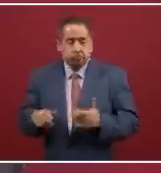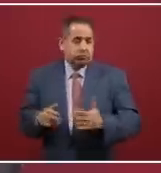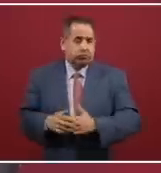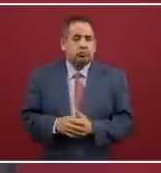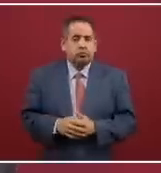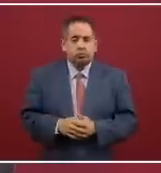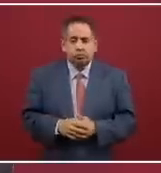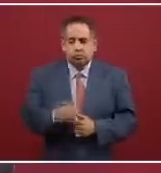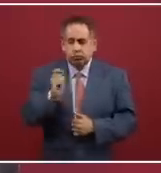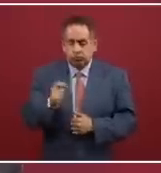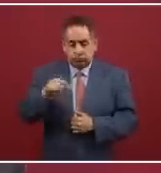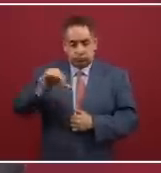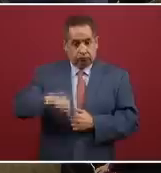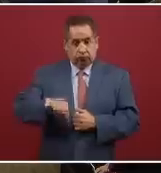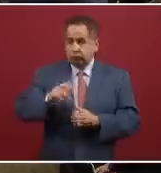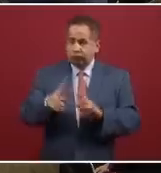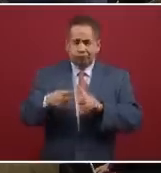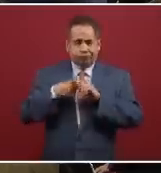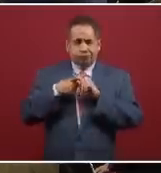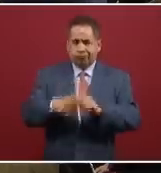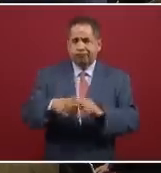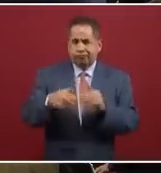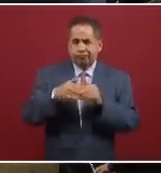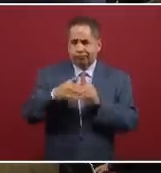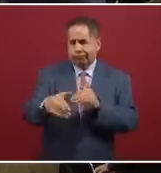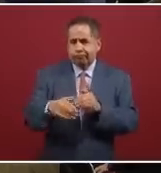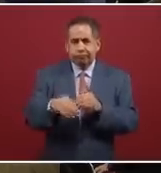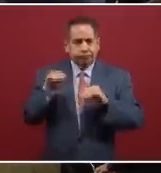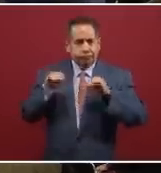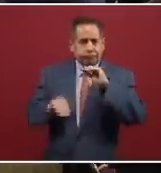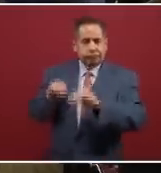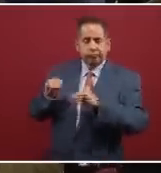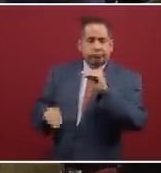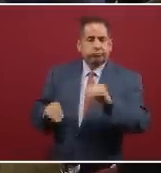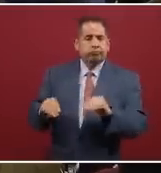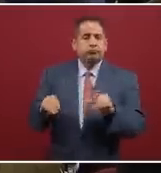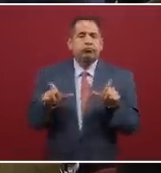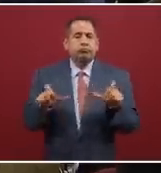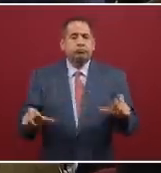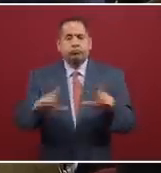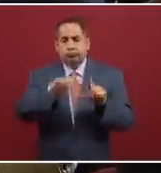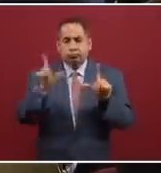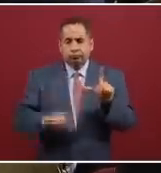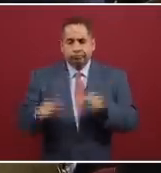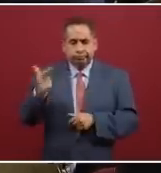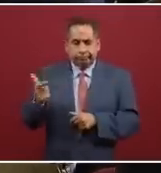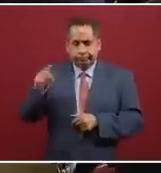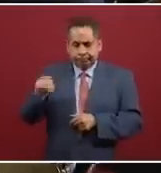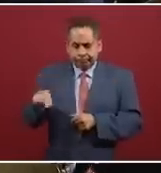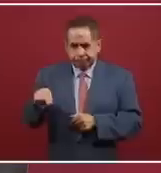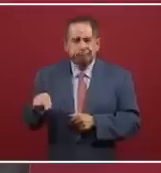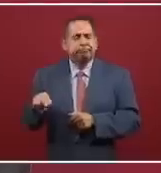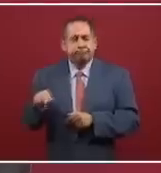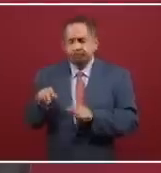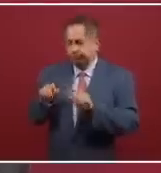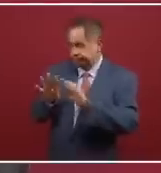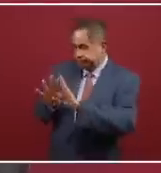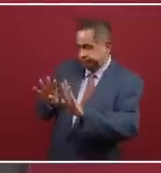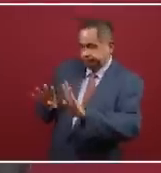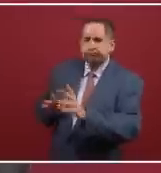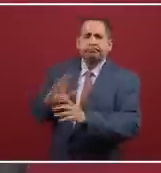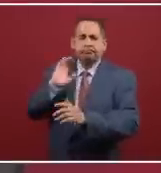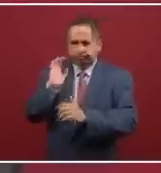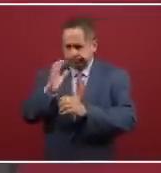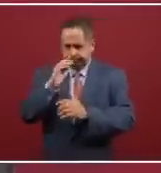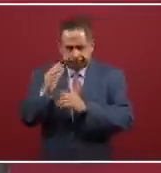desde hoy en el despliegue de la guardia nacional comprometido se va a cumplir ese compromiso así